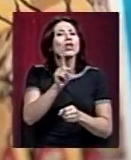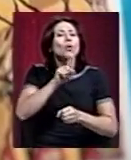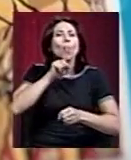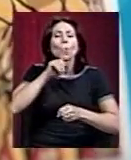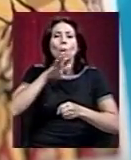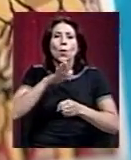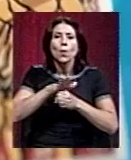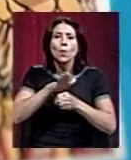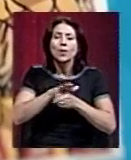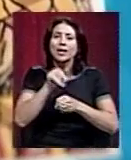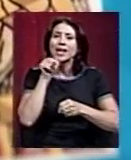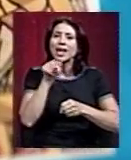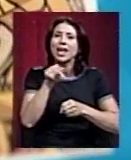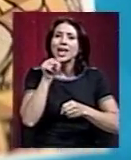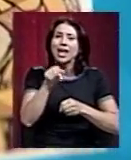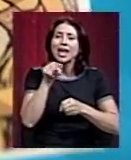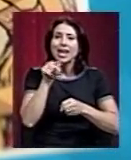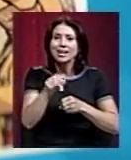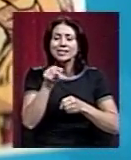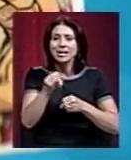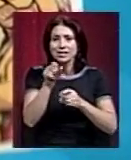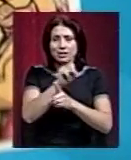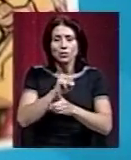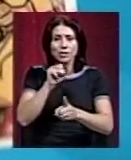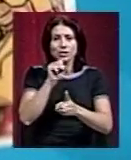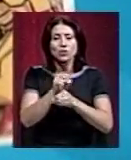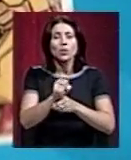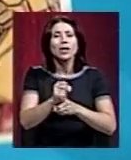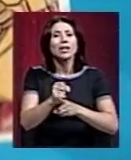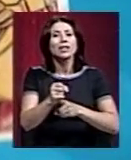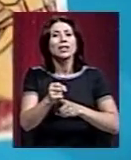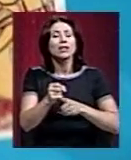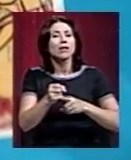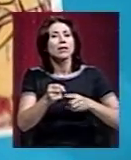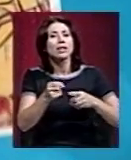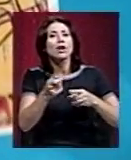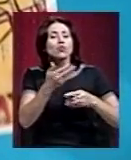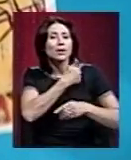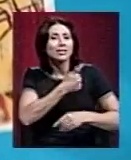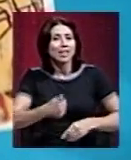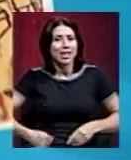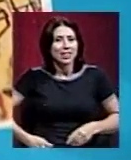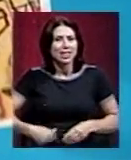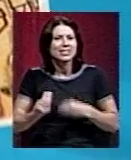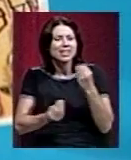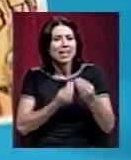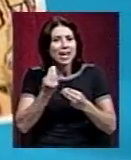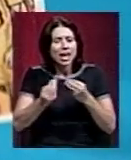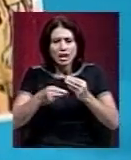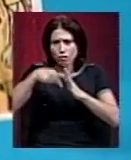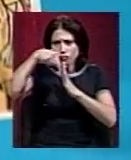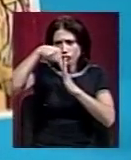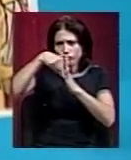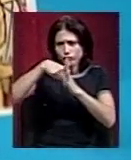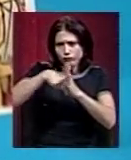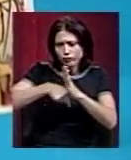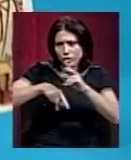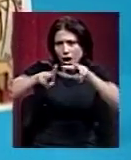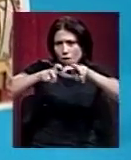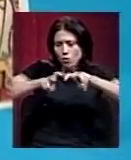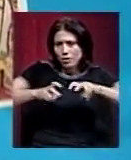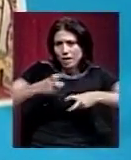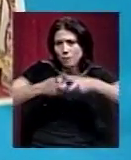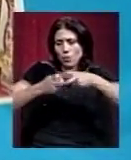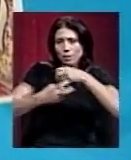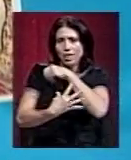cumplimiento a ese desideratum de los presidentes, que consistía en abordar en profundidad el problema de la pobreza, como lo